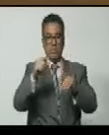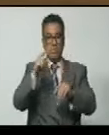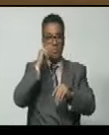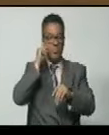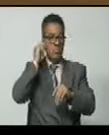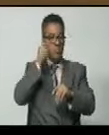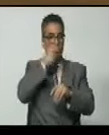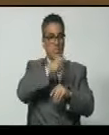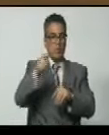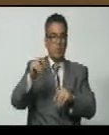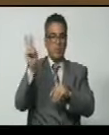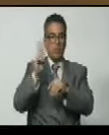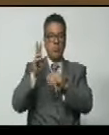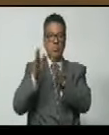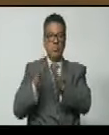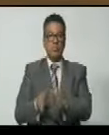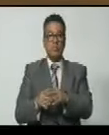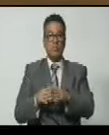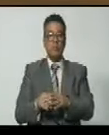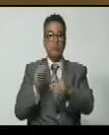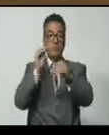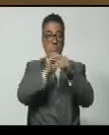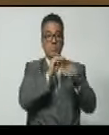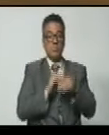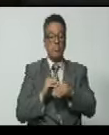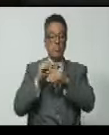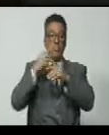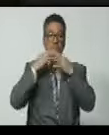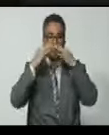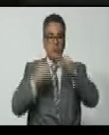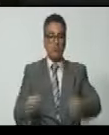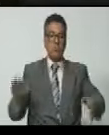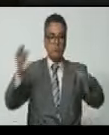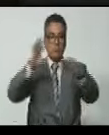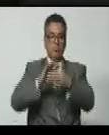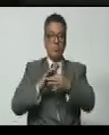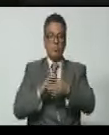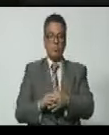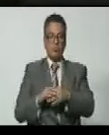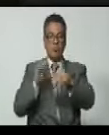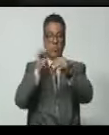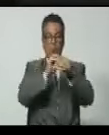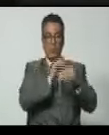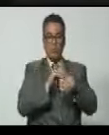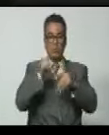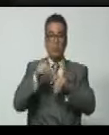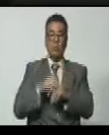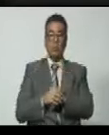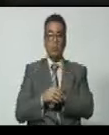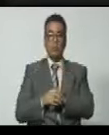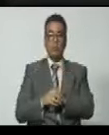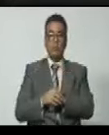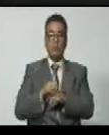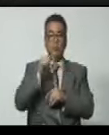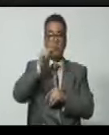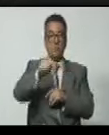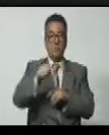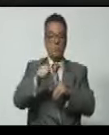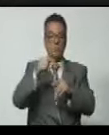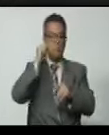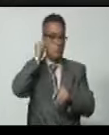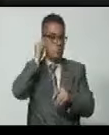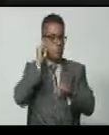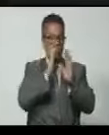presidente, vicepresidente y al pueblo venezolano, la convocatoria es a la unidad. La convocatoria es que allí donde está la